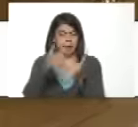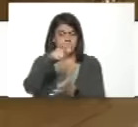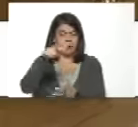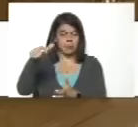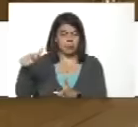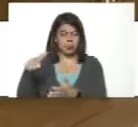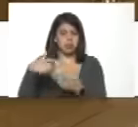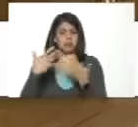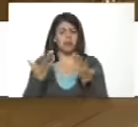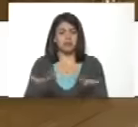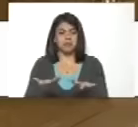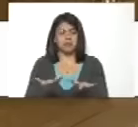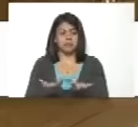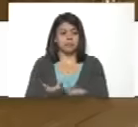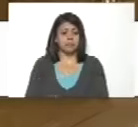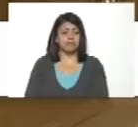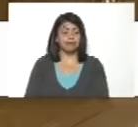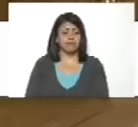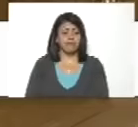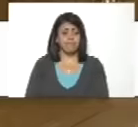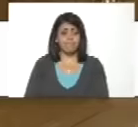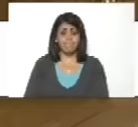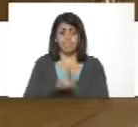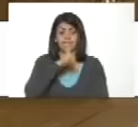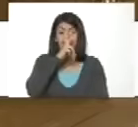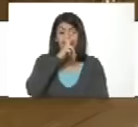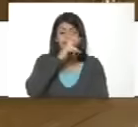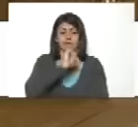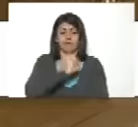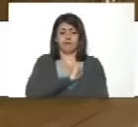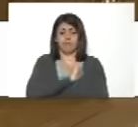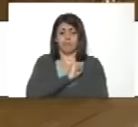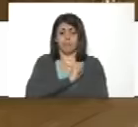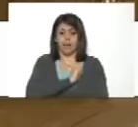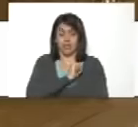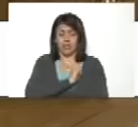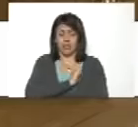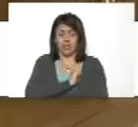¿Para qué? Para aterrorizar al adversario.